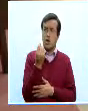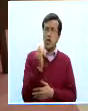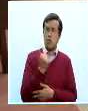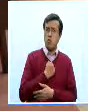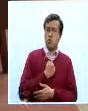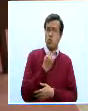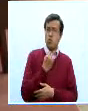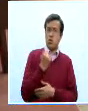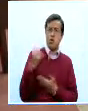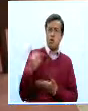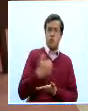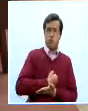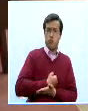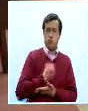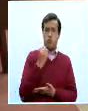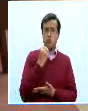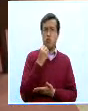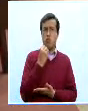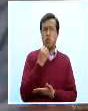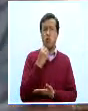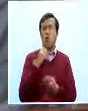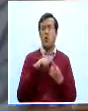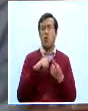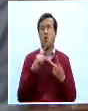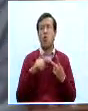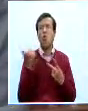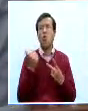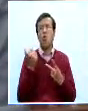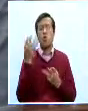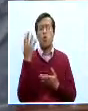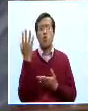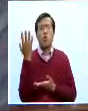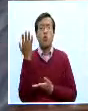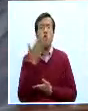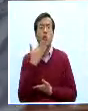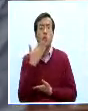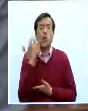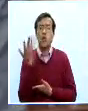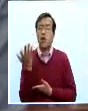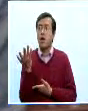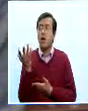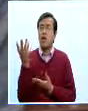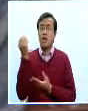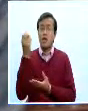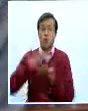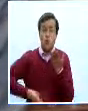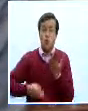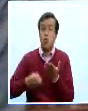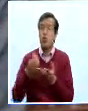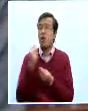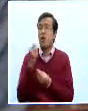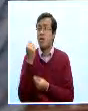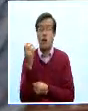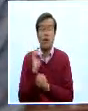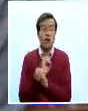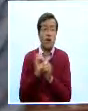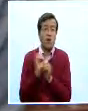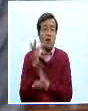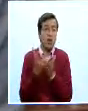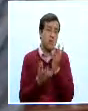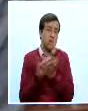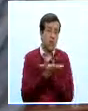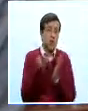a la recaudación de impuestos o por ahí algún otro tuitero decía derogado El sombrero es decir dejamos de dados intereses multas y recargos de aquellos contribuyentes que